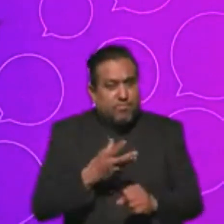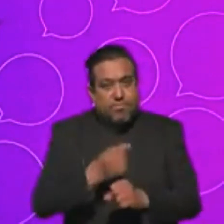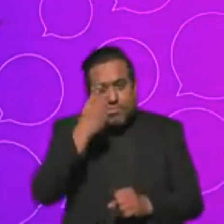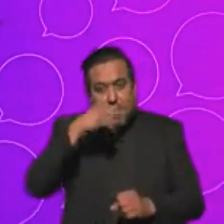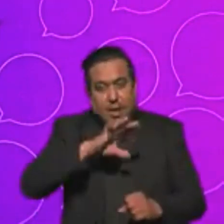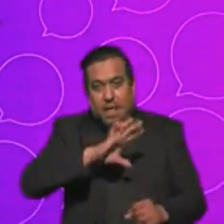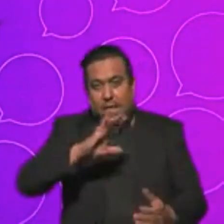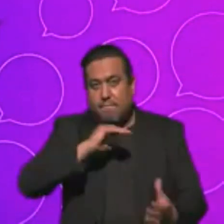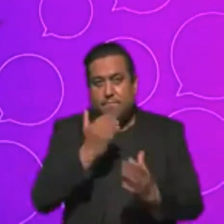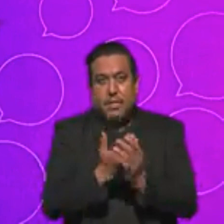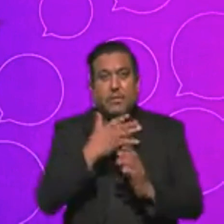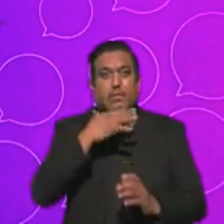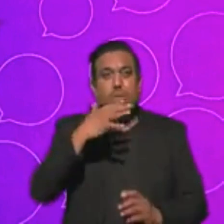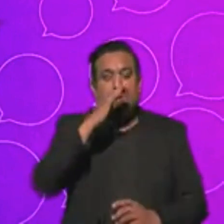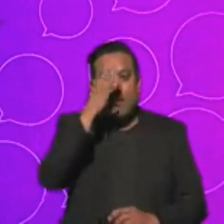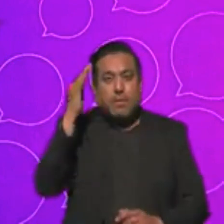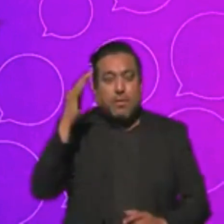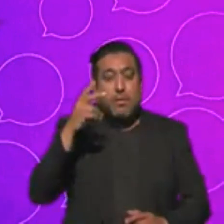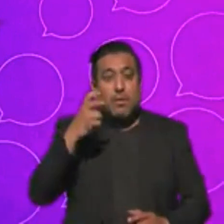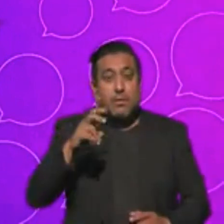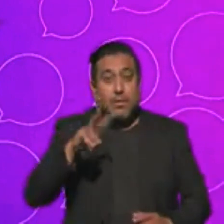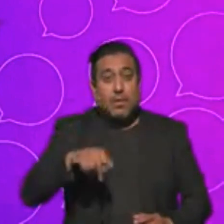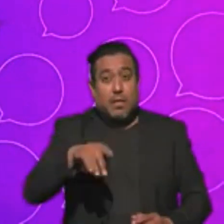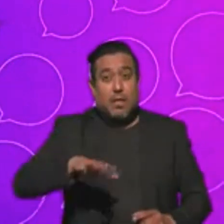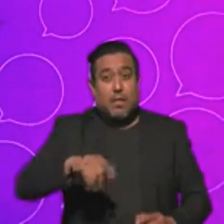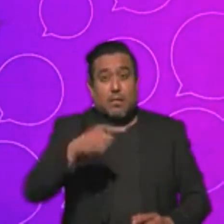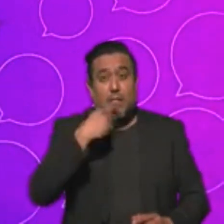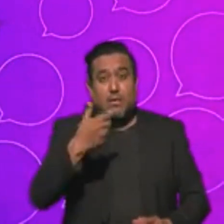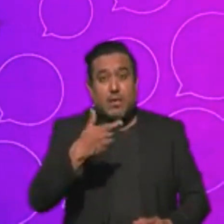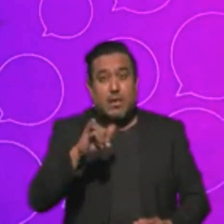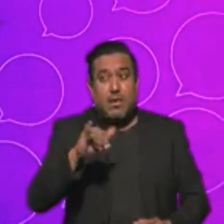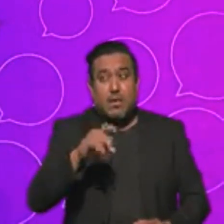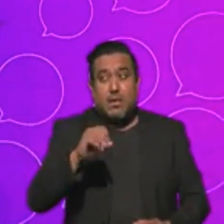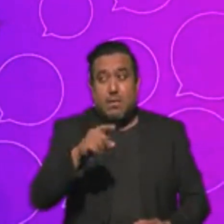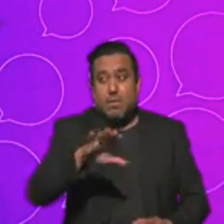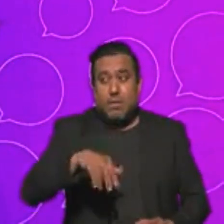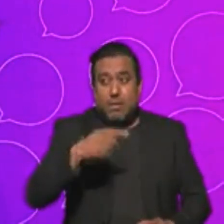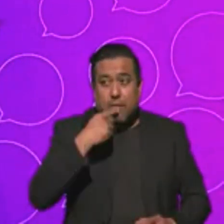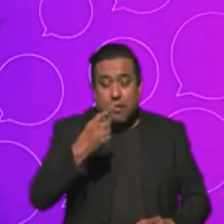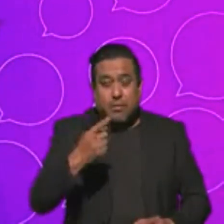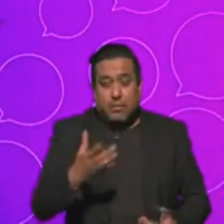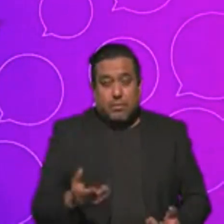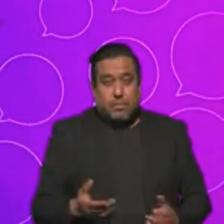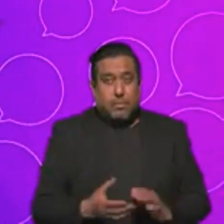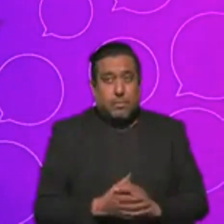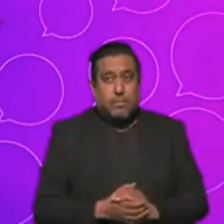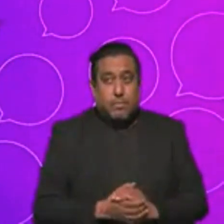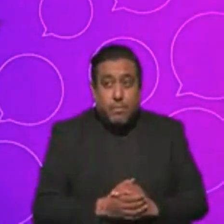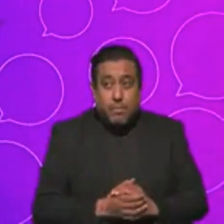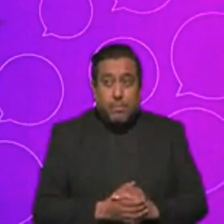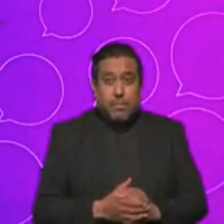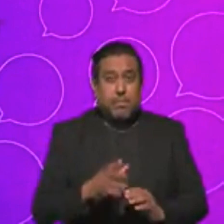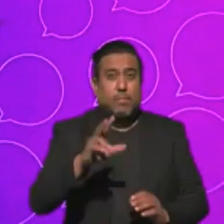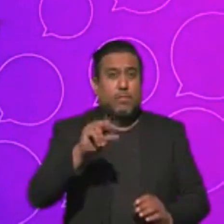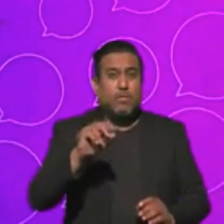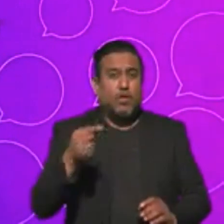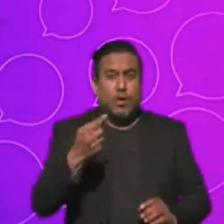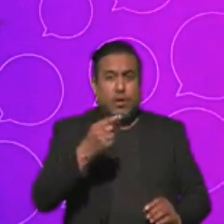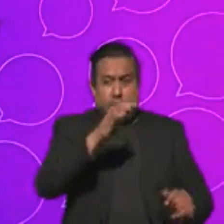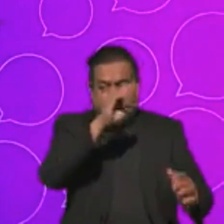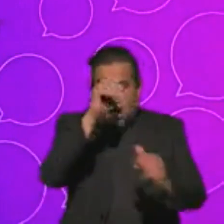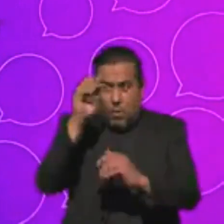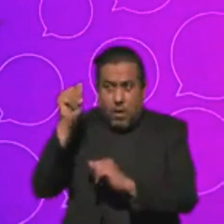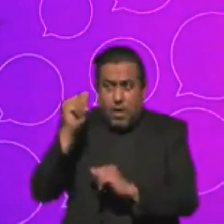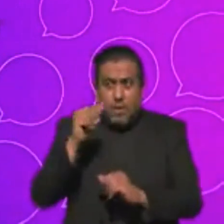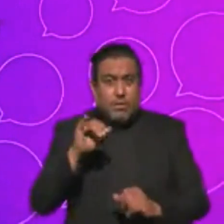contaminación y es cierto lo que dice otra vez Guillermo Fíjate que me pareció bien lo que dijiste este es cierto no podemos negociar no podemos